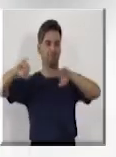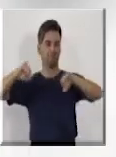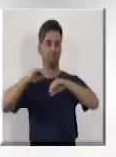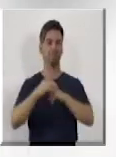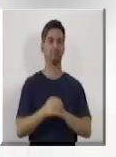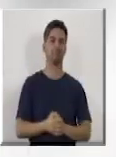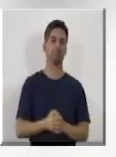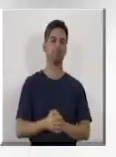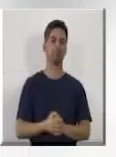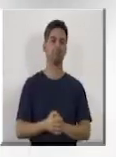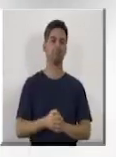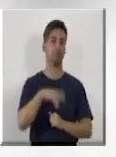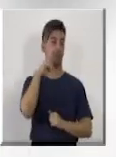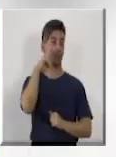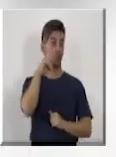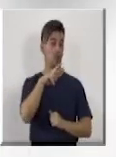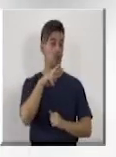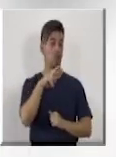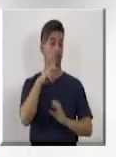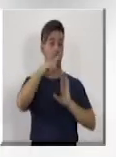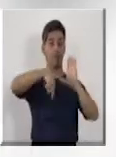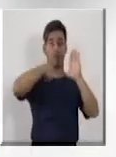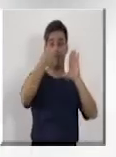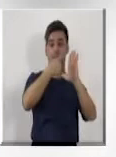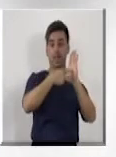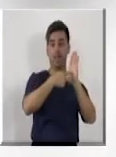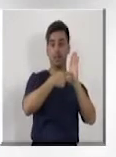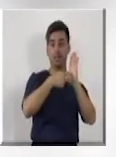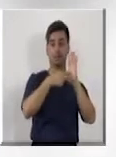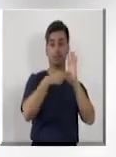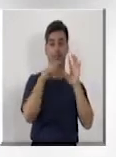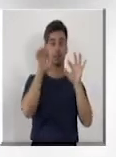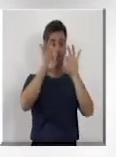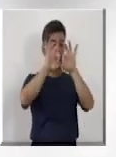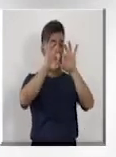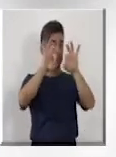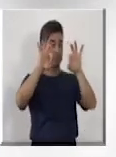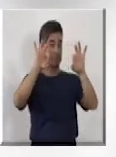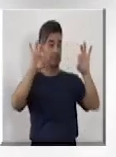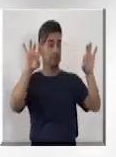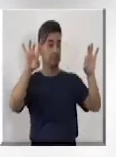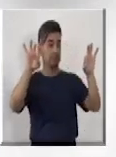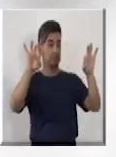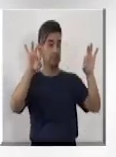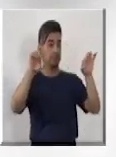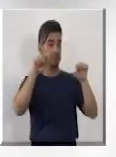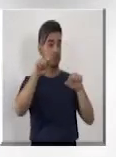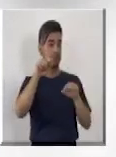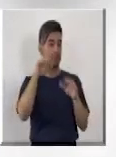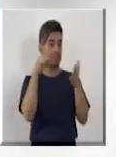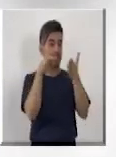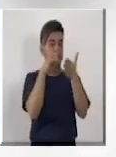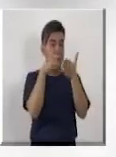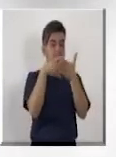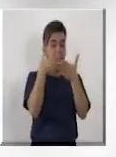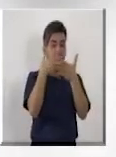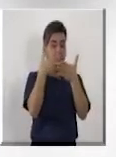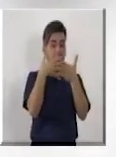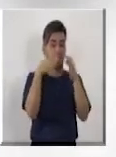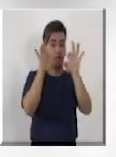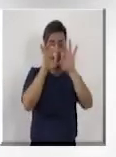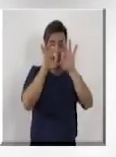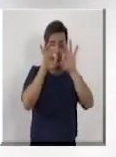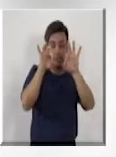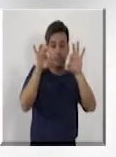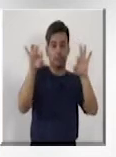Estamos presentando una lámina y esa lámina, ¿de qué me hace referencia? A una varilla de cristal.